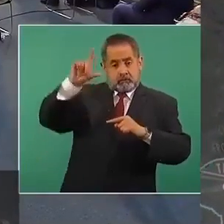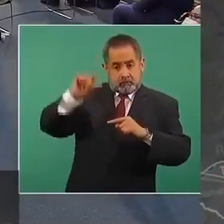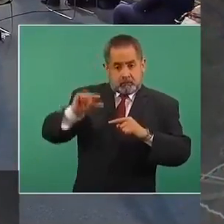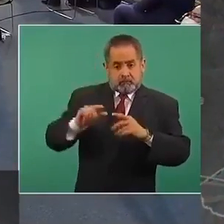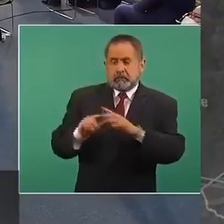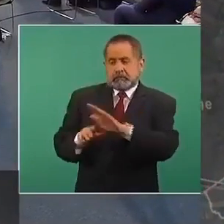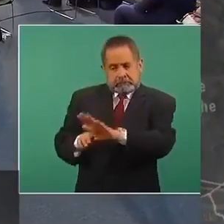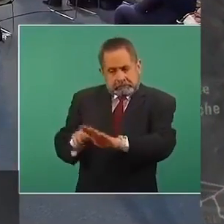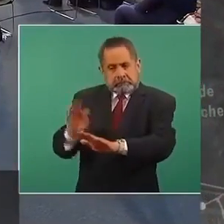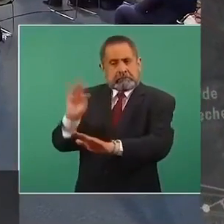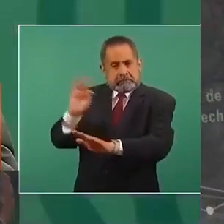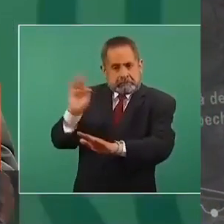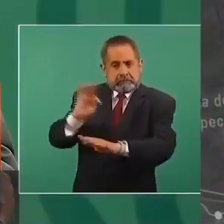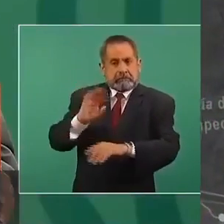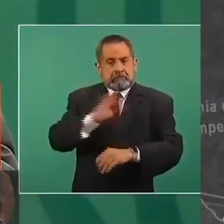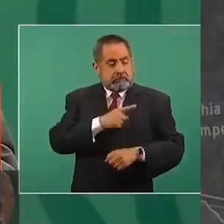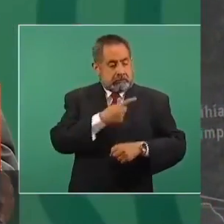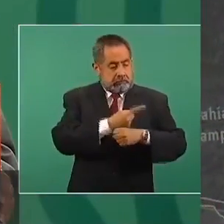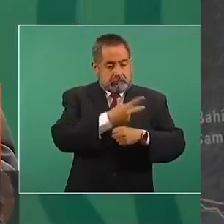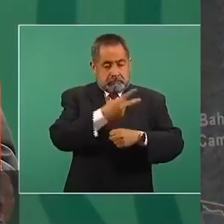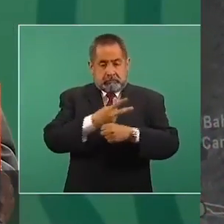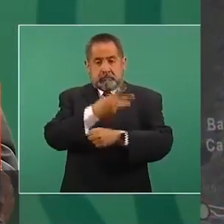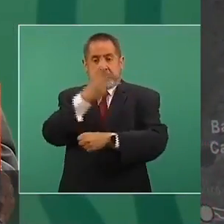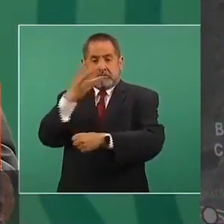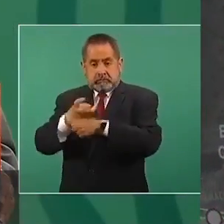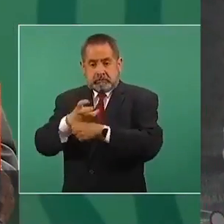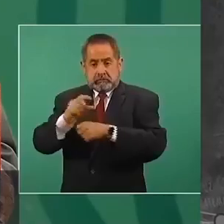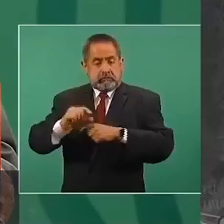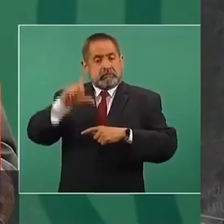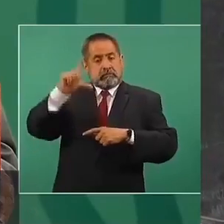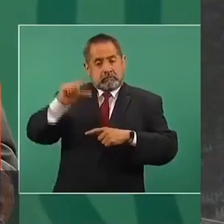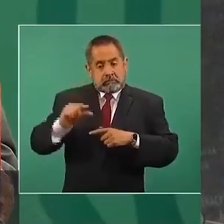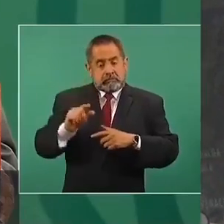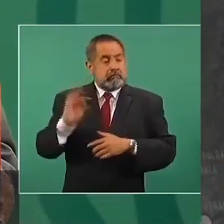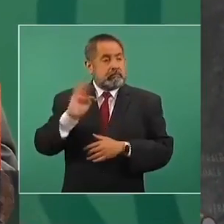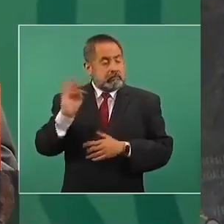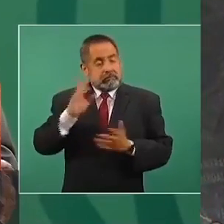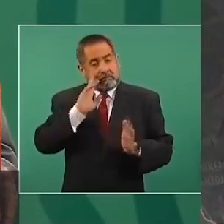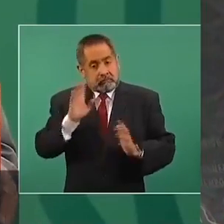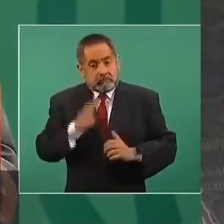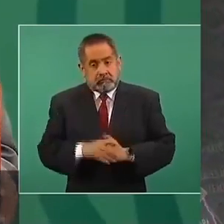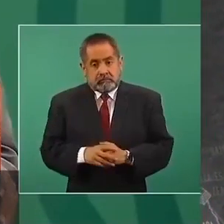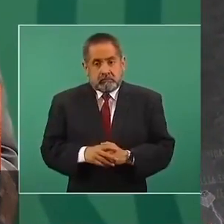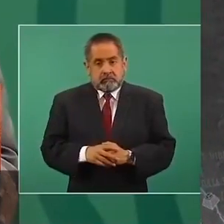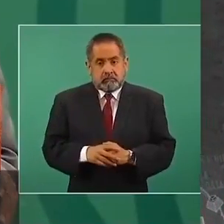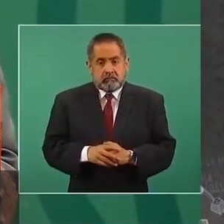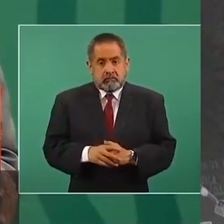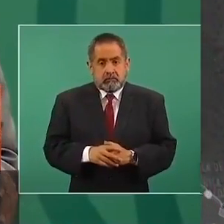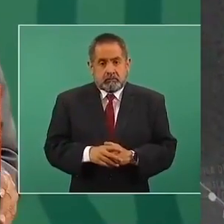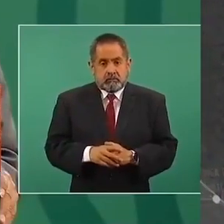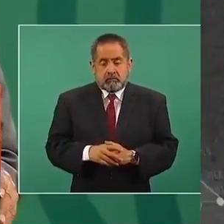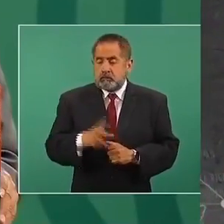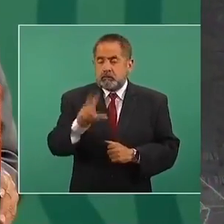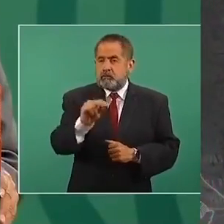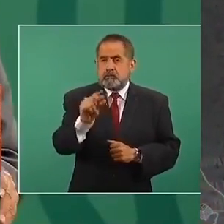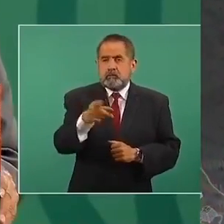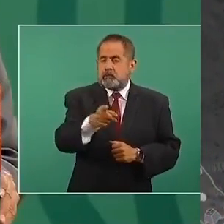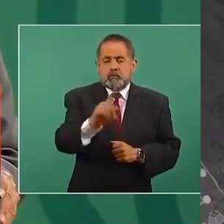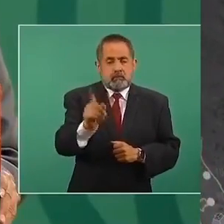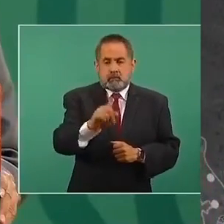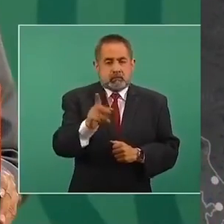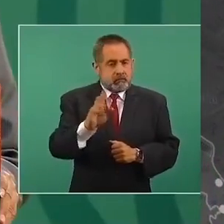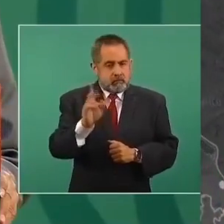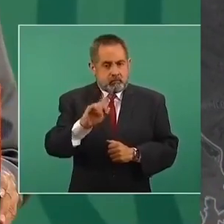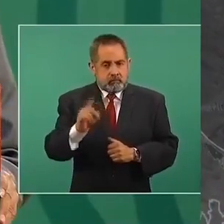se tiene que aprovechar para vacunar y cumplir con tener pues a los adultos mayores de 60 años a más tardar en abril